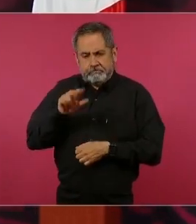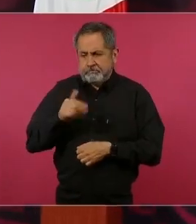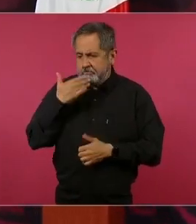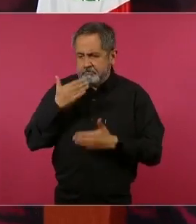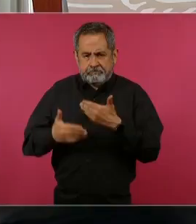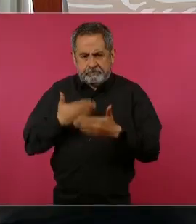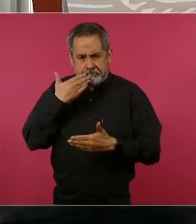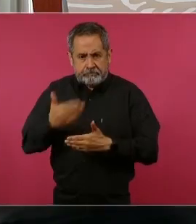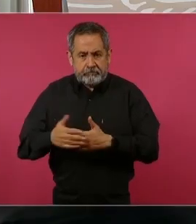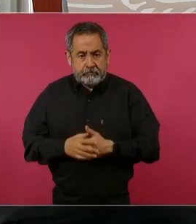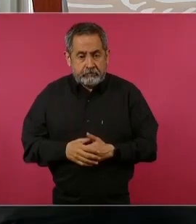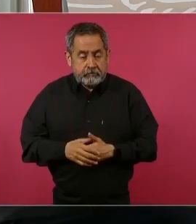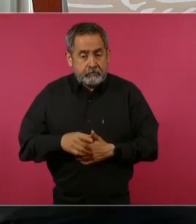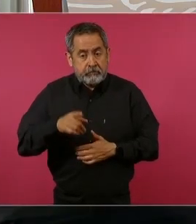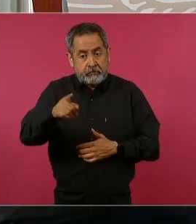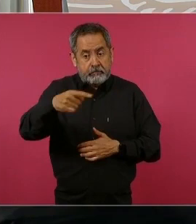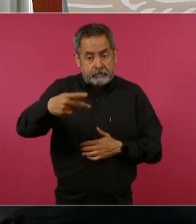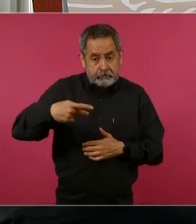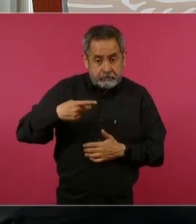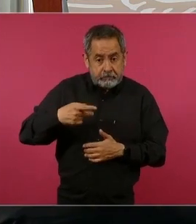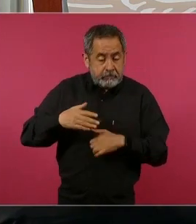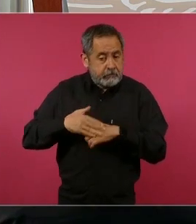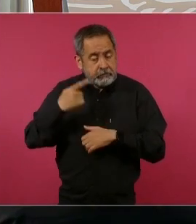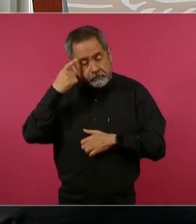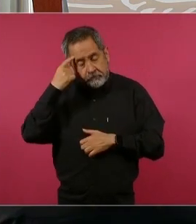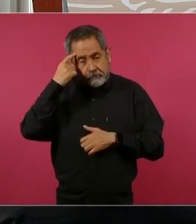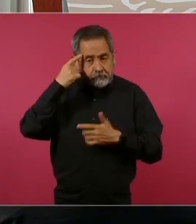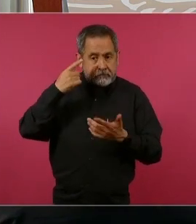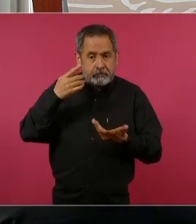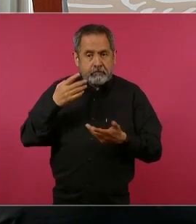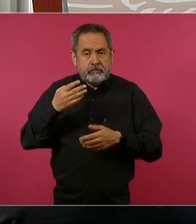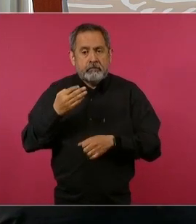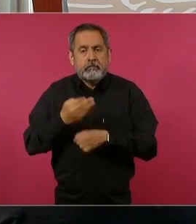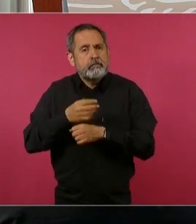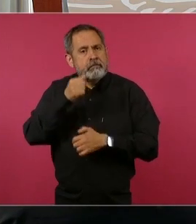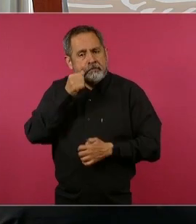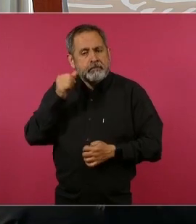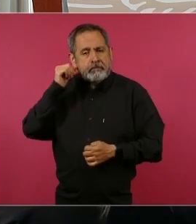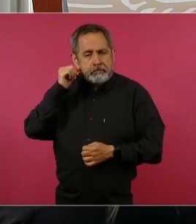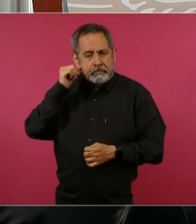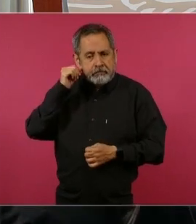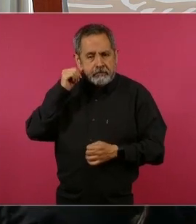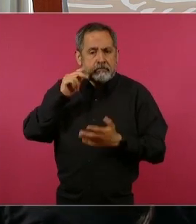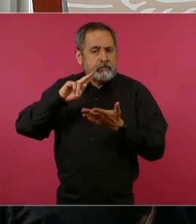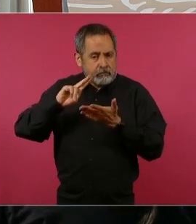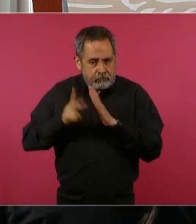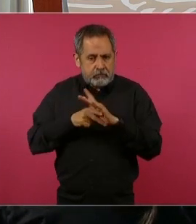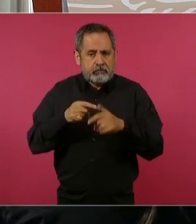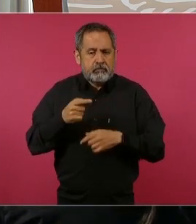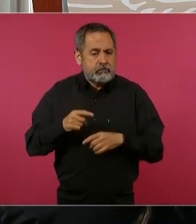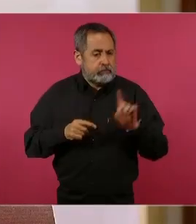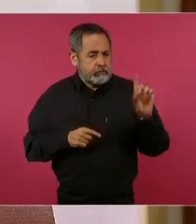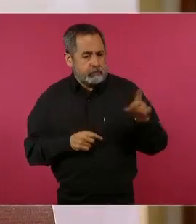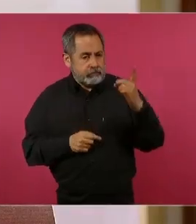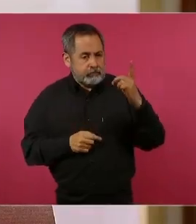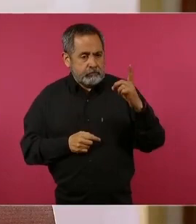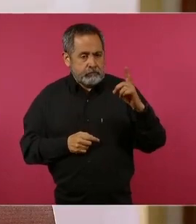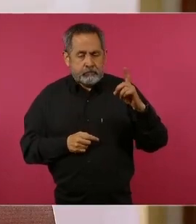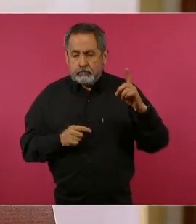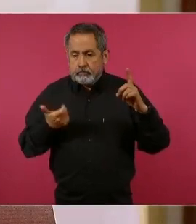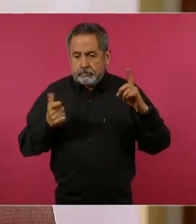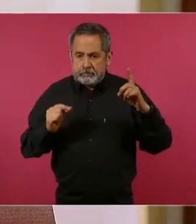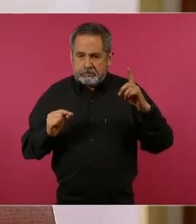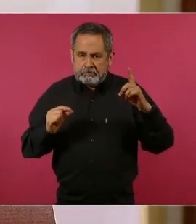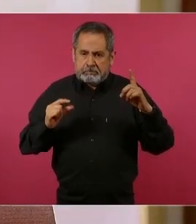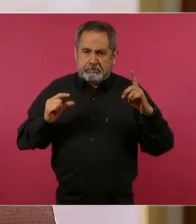vamos muy bien. Si me preguntas por qué la situación ayer de recuperación del peso,